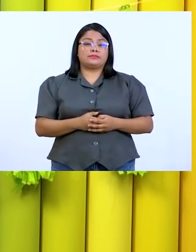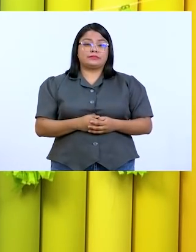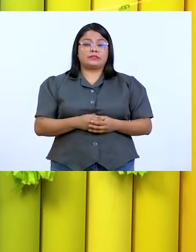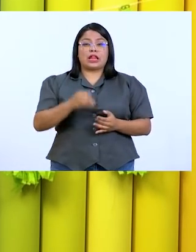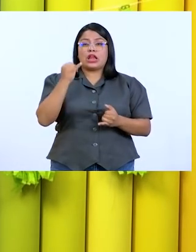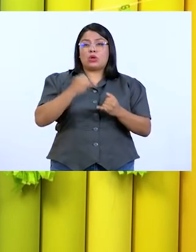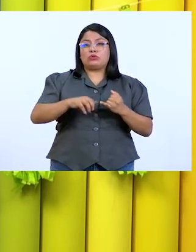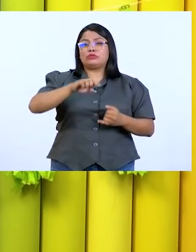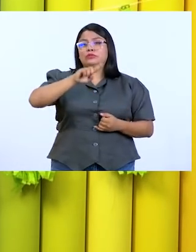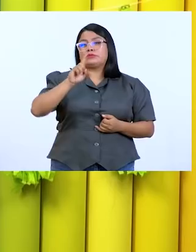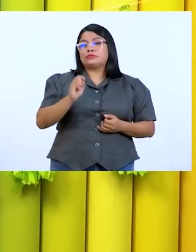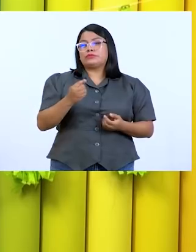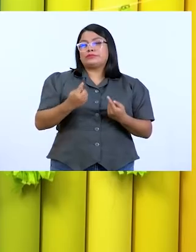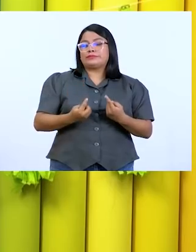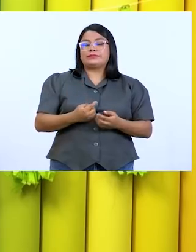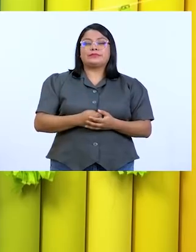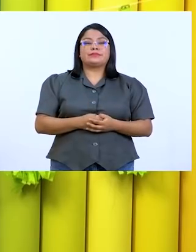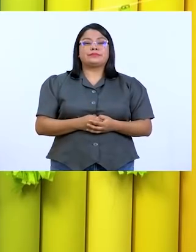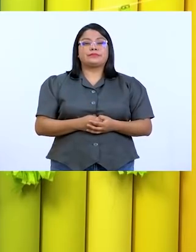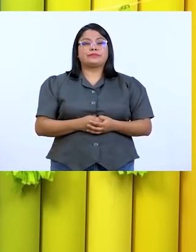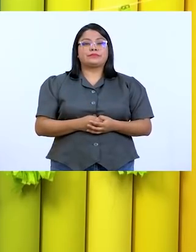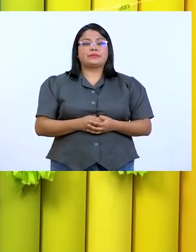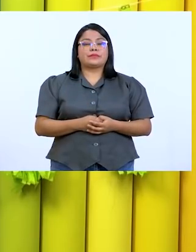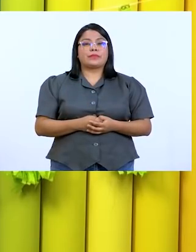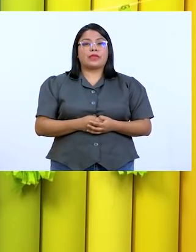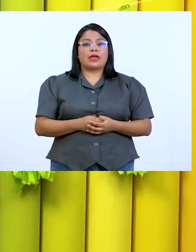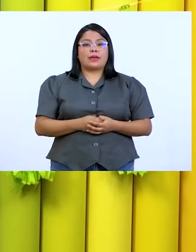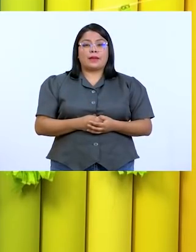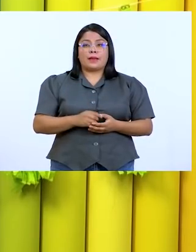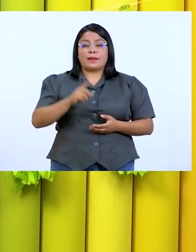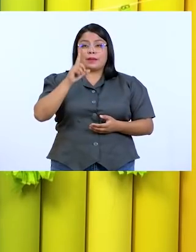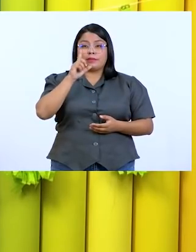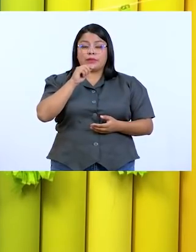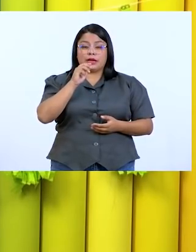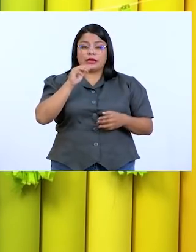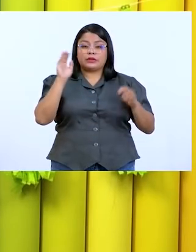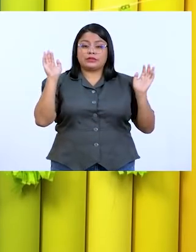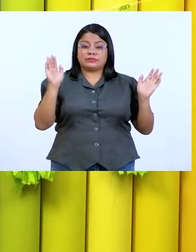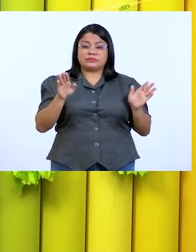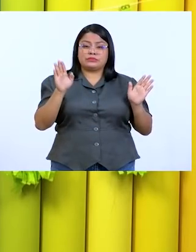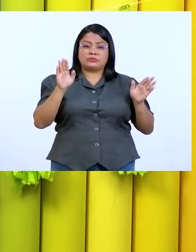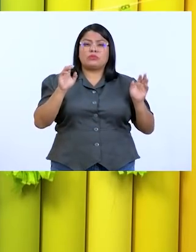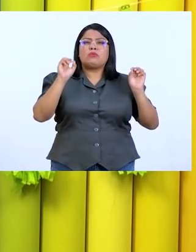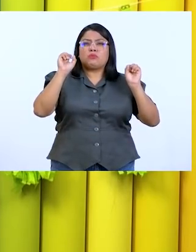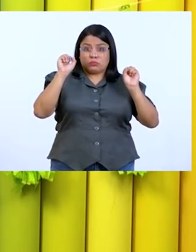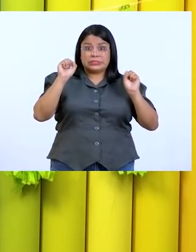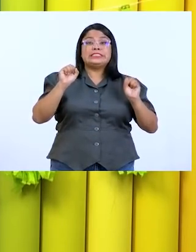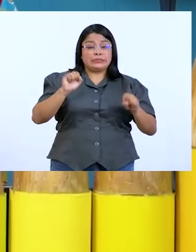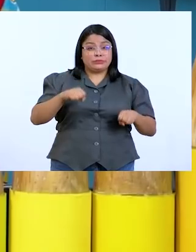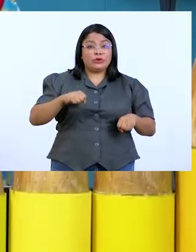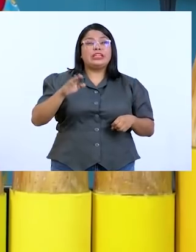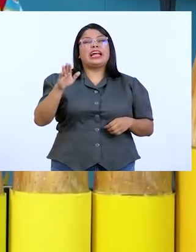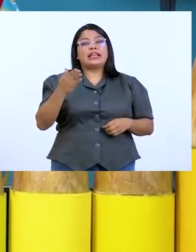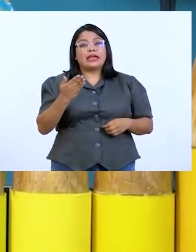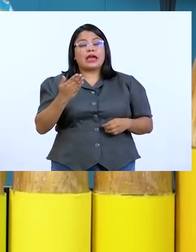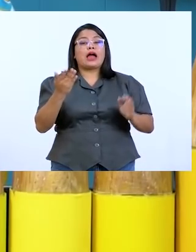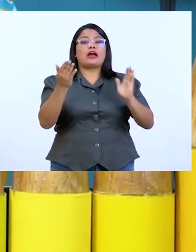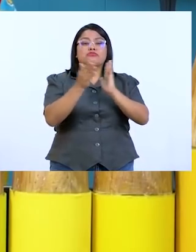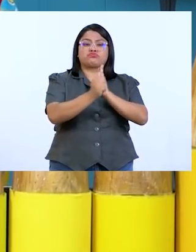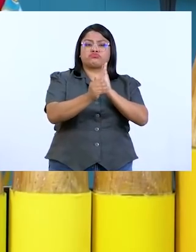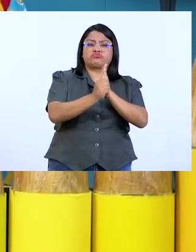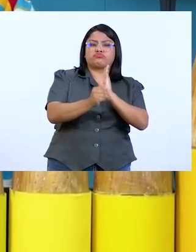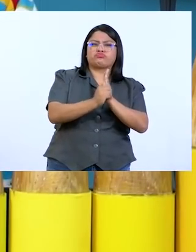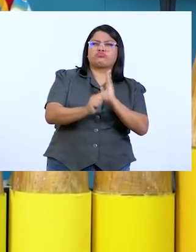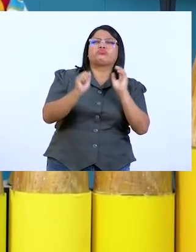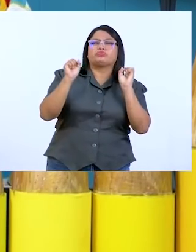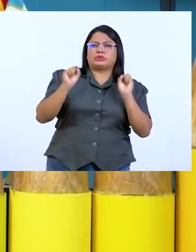la última pregunta dice así. ¿Qué podía hacer Pájaro Amarillo con sus alas? Él era muy